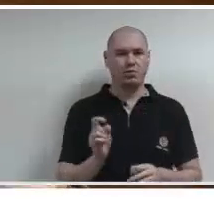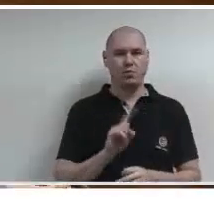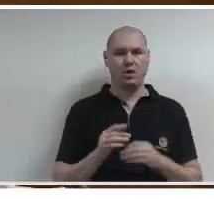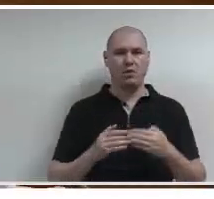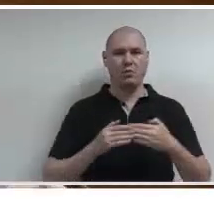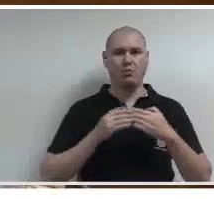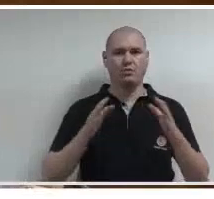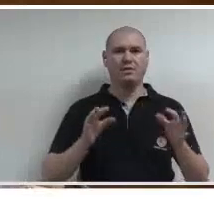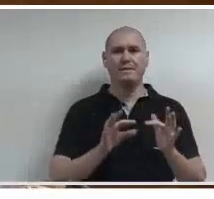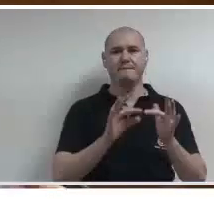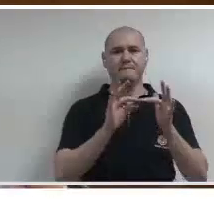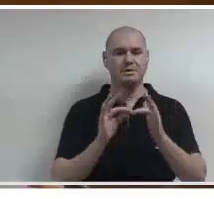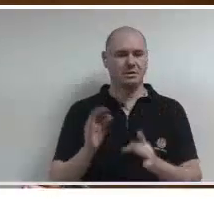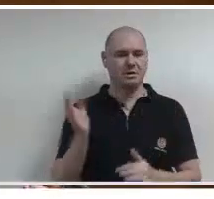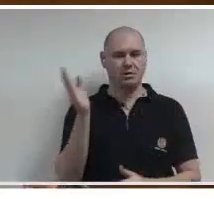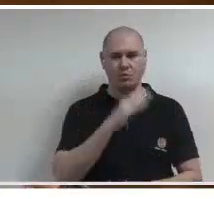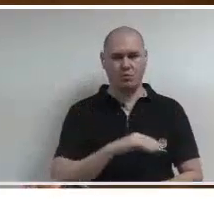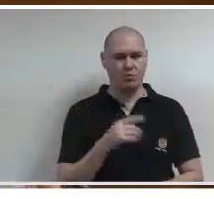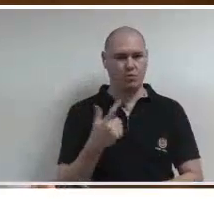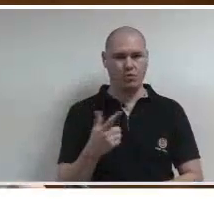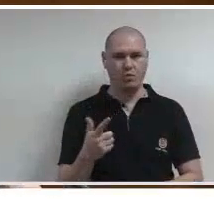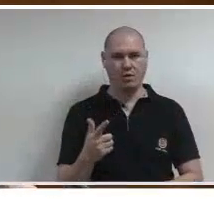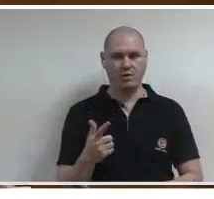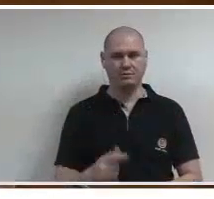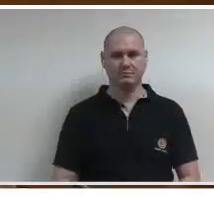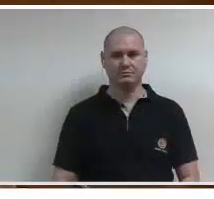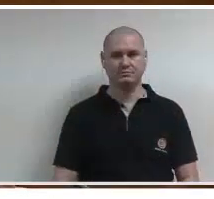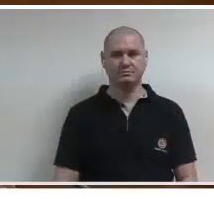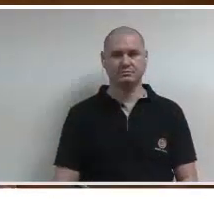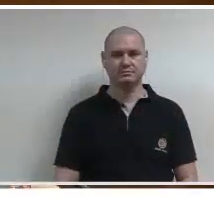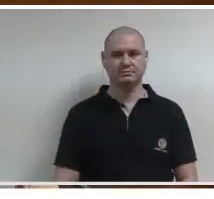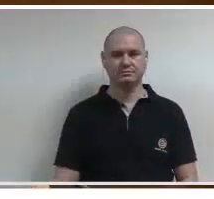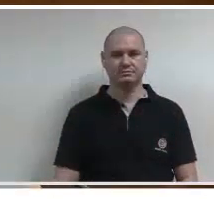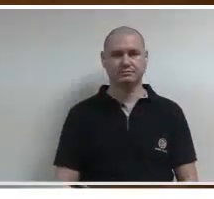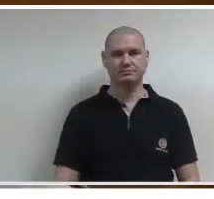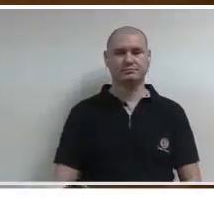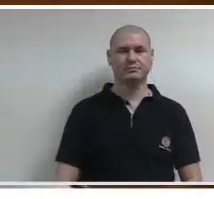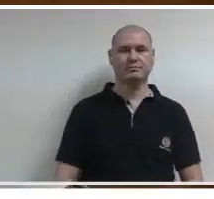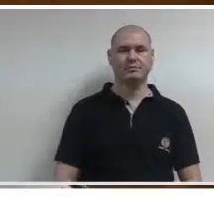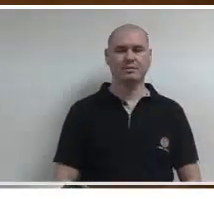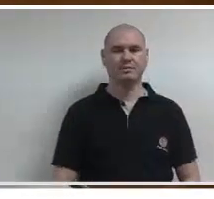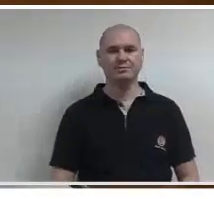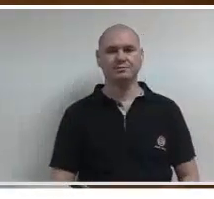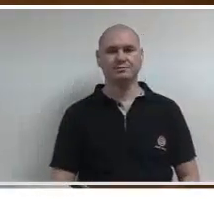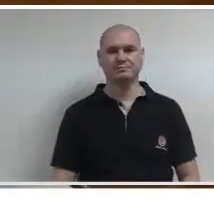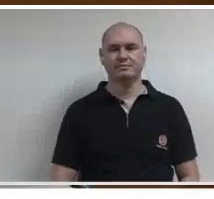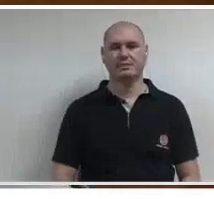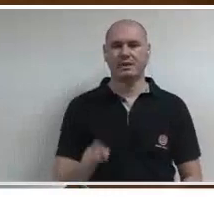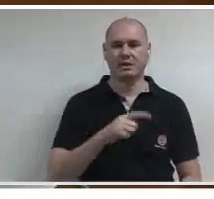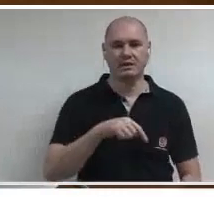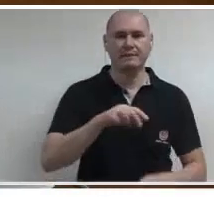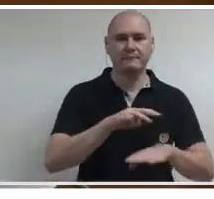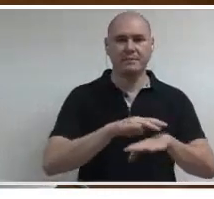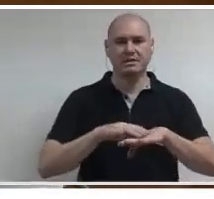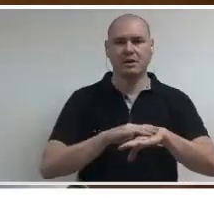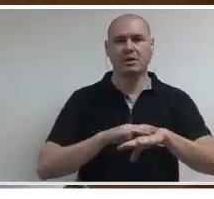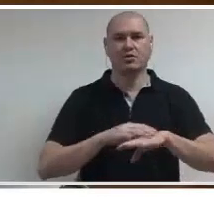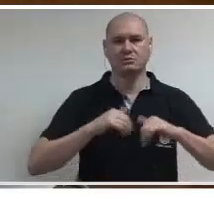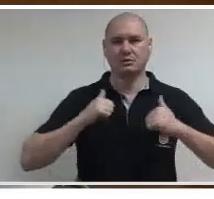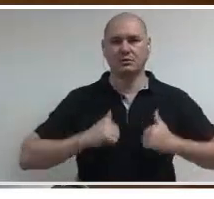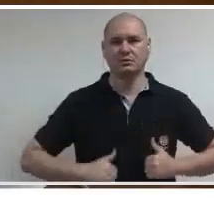Huerajá, oye Moingue, UPE cuenta UPEVA, Poder Judicial lo habilita y va a ver si